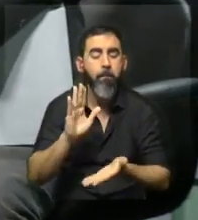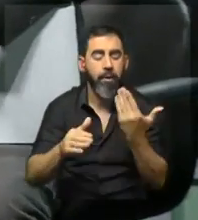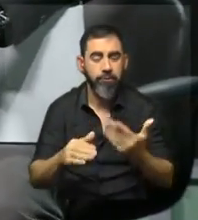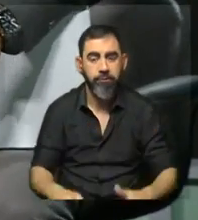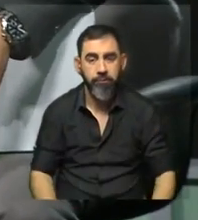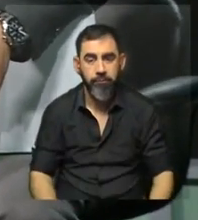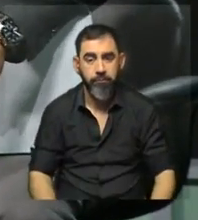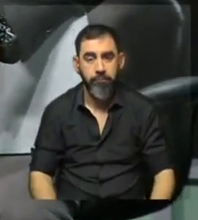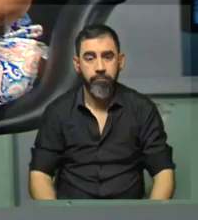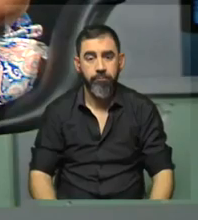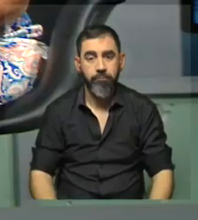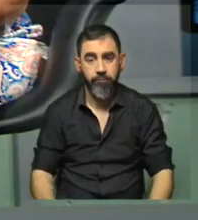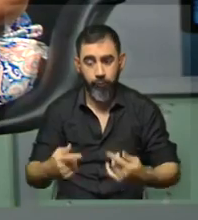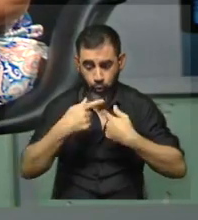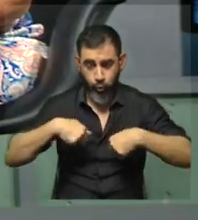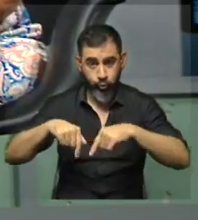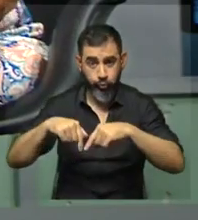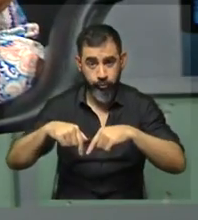hablando de todo eso. ¿Somos nosotros?